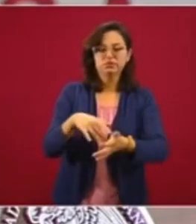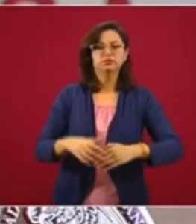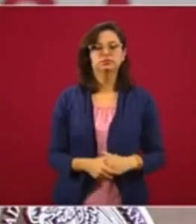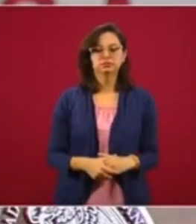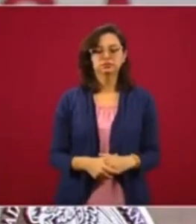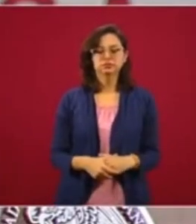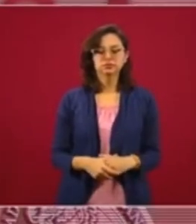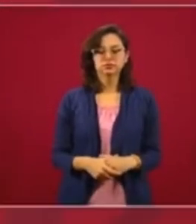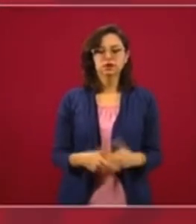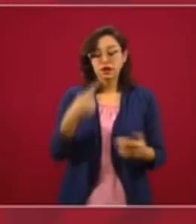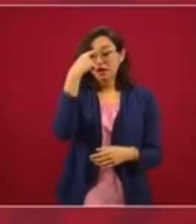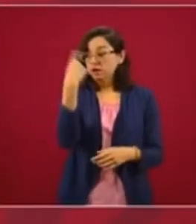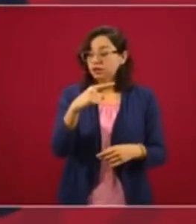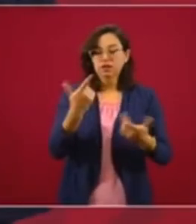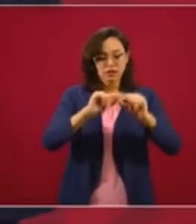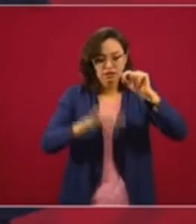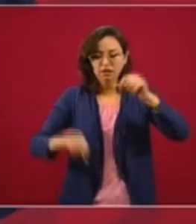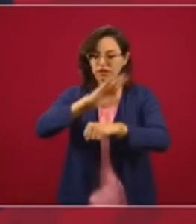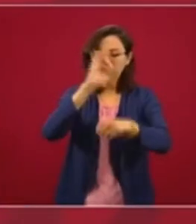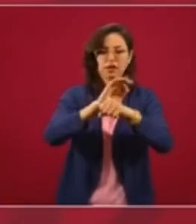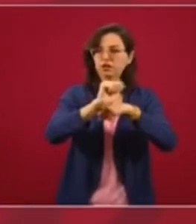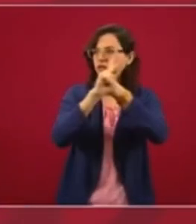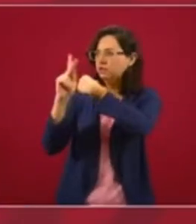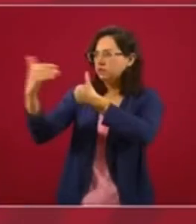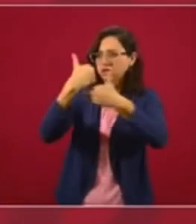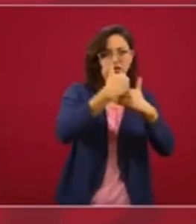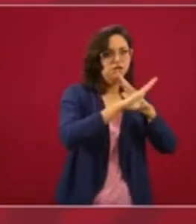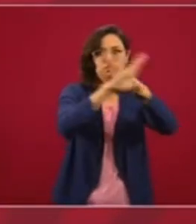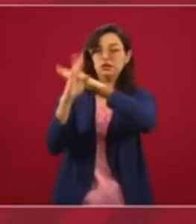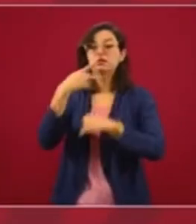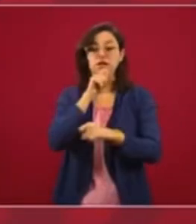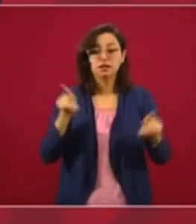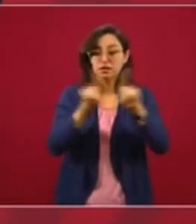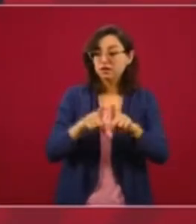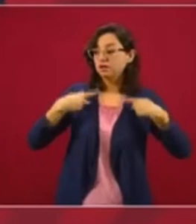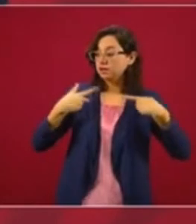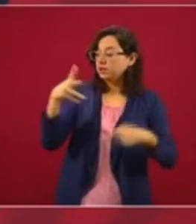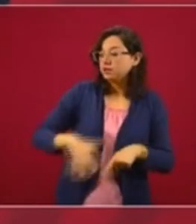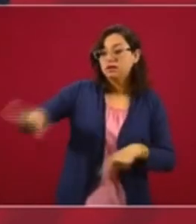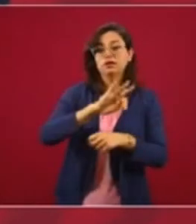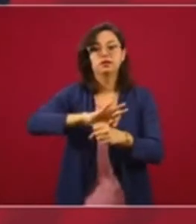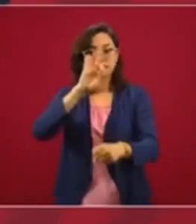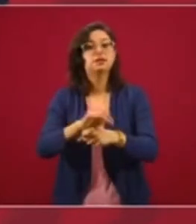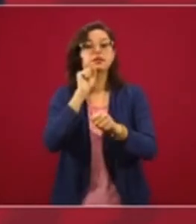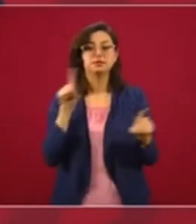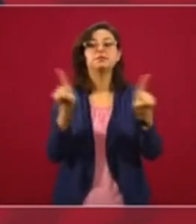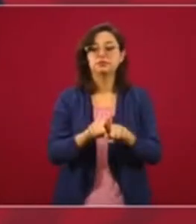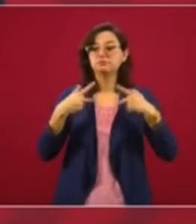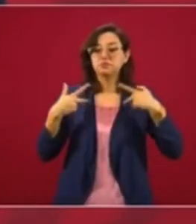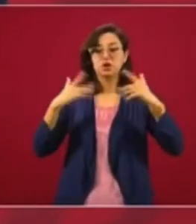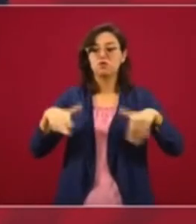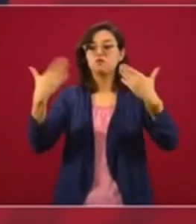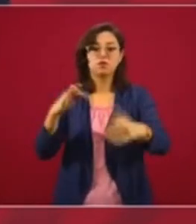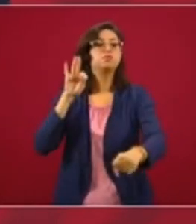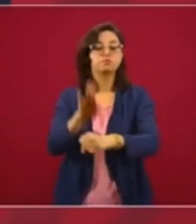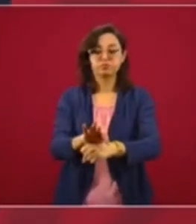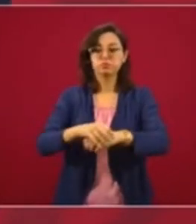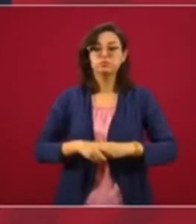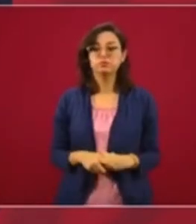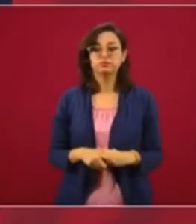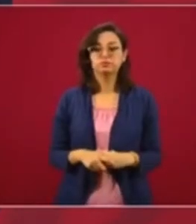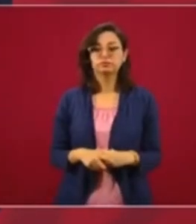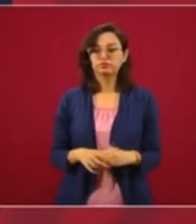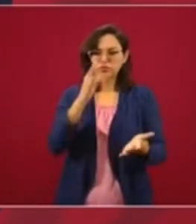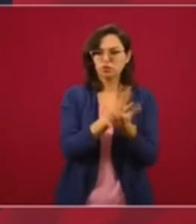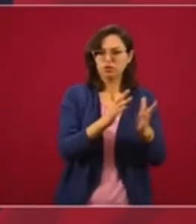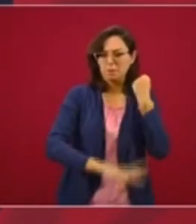para la defensa de la soberanía y también para la protección de los mexicanos, para la seguridad pública, no solo para la